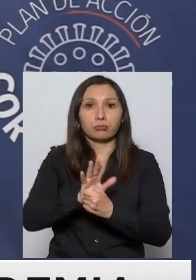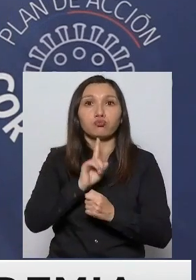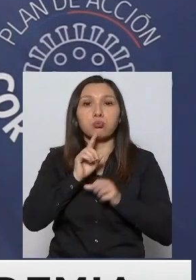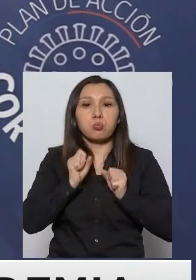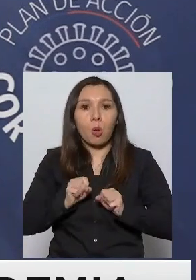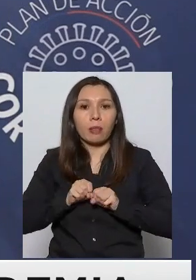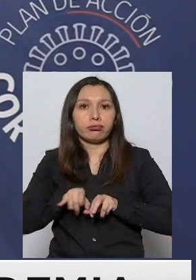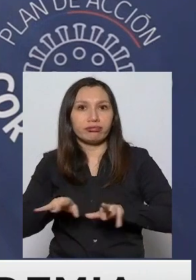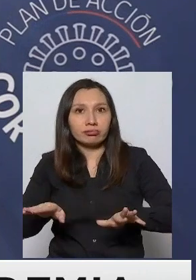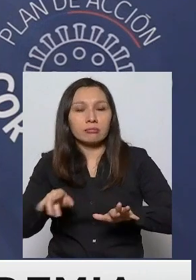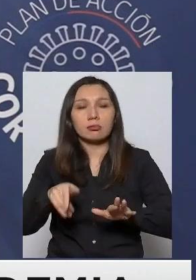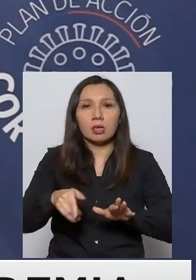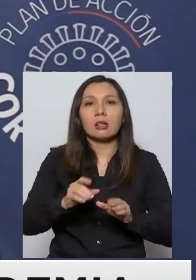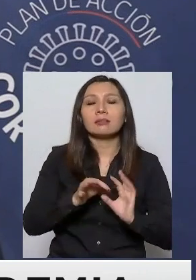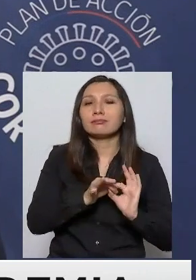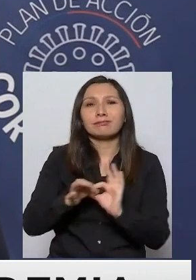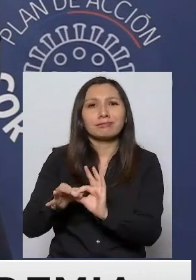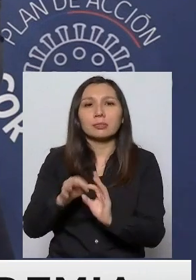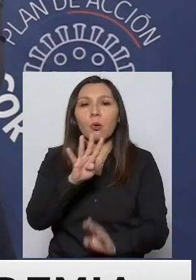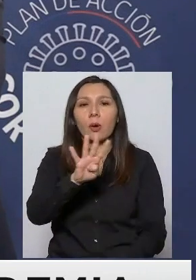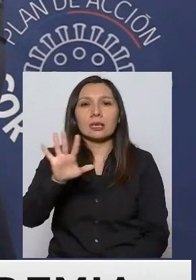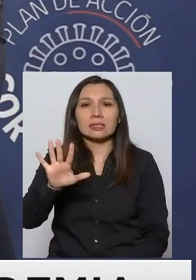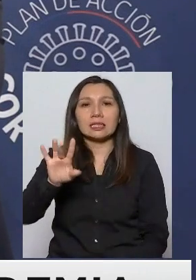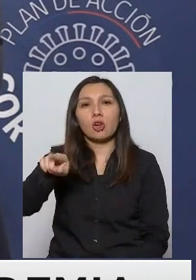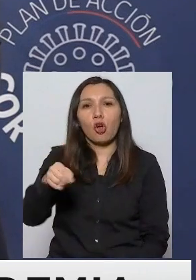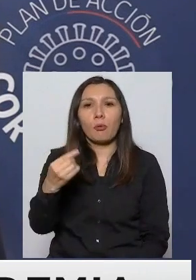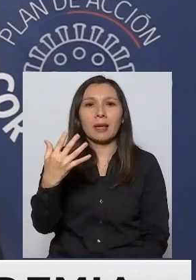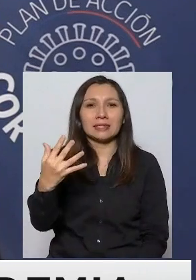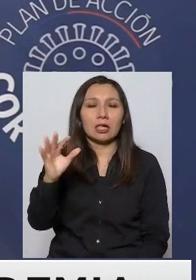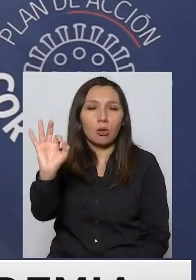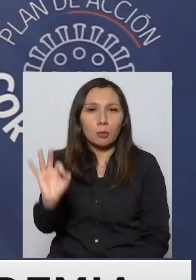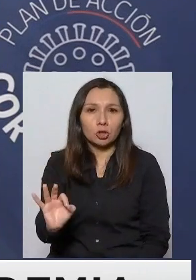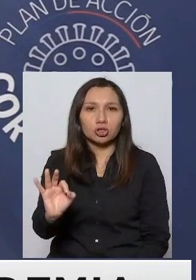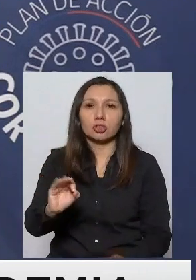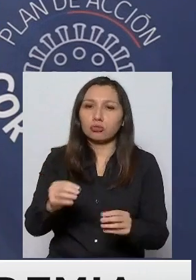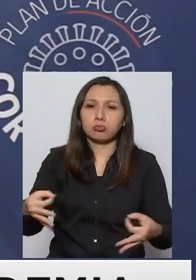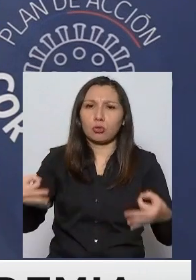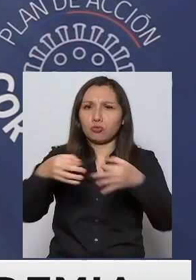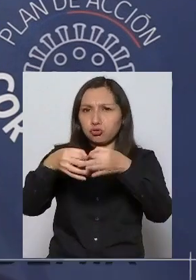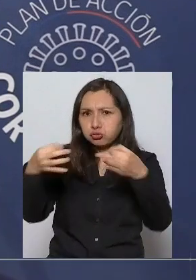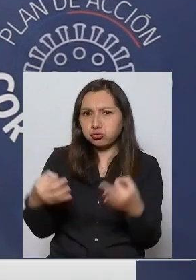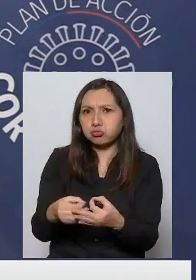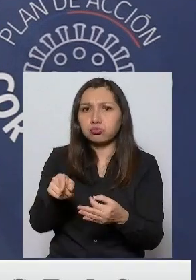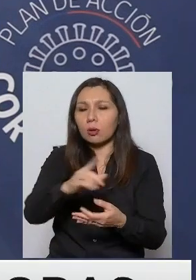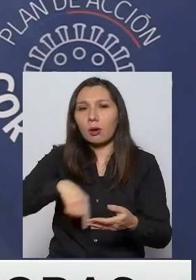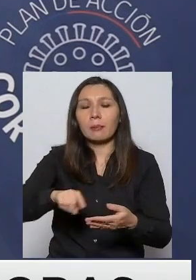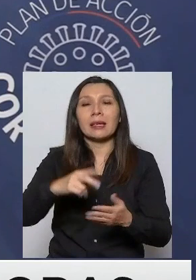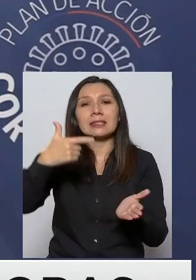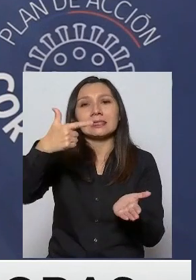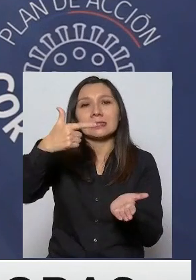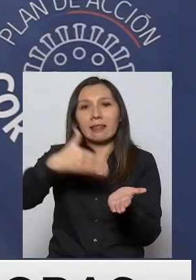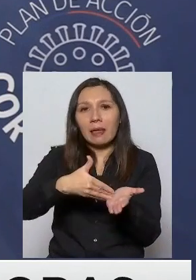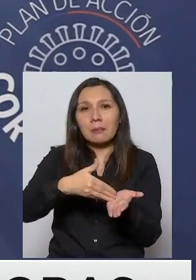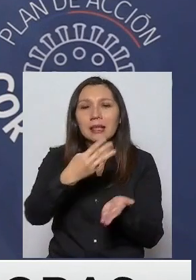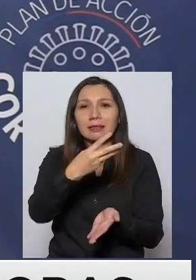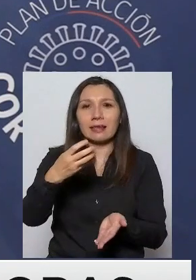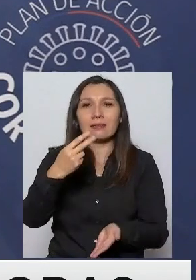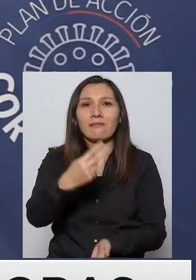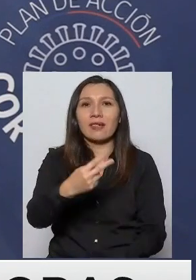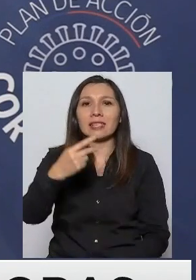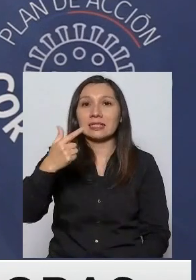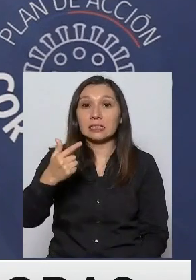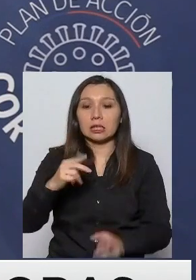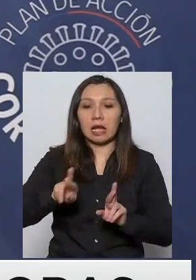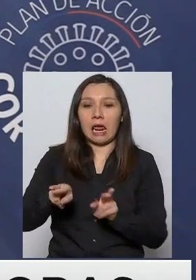lo que representa un 45 5% del total y 7 mil 327